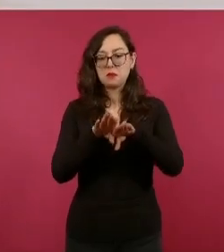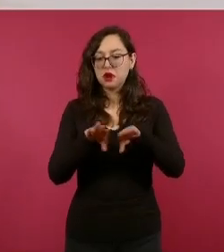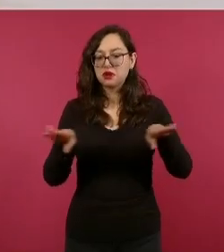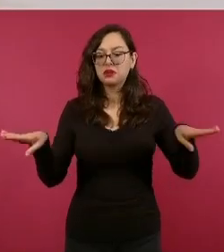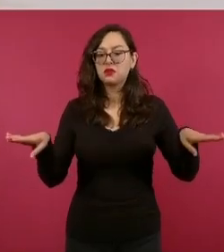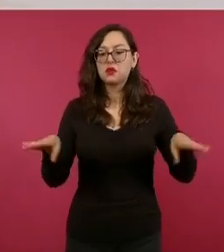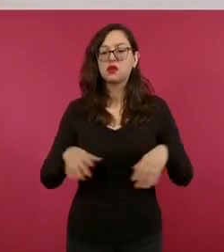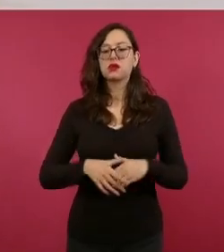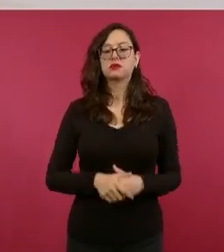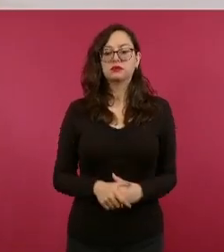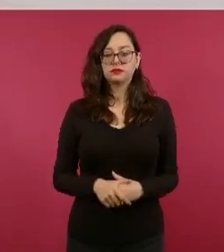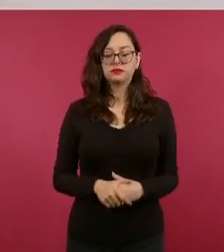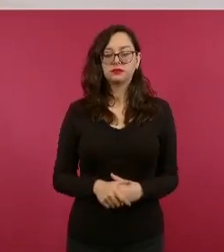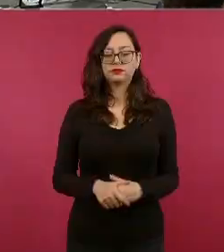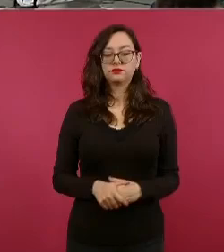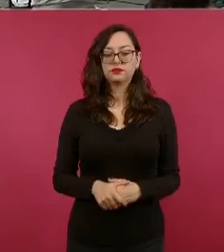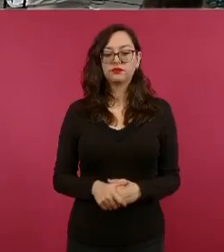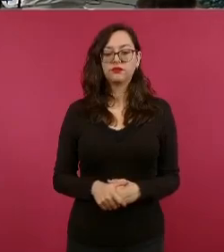que